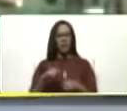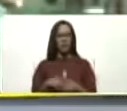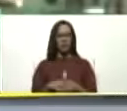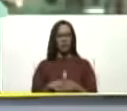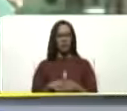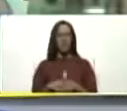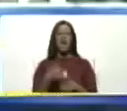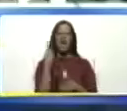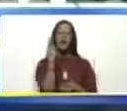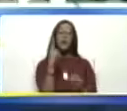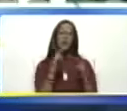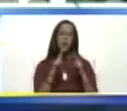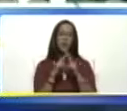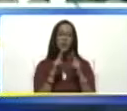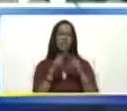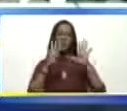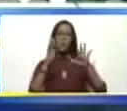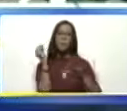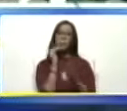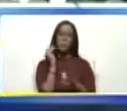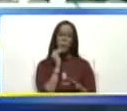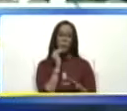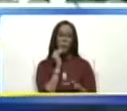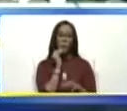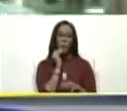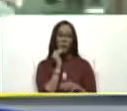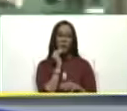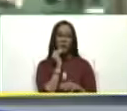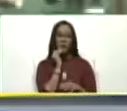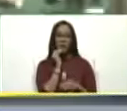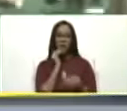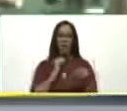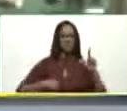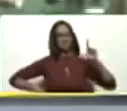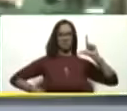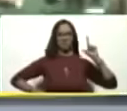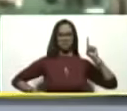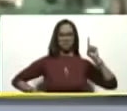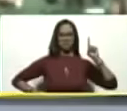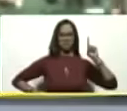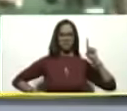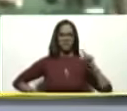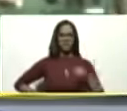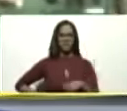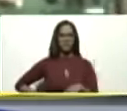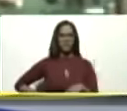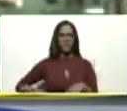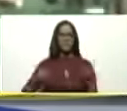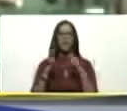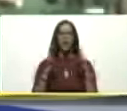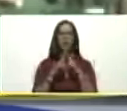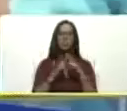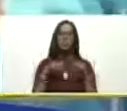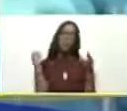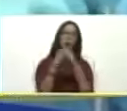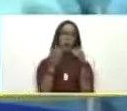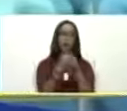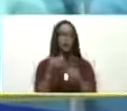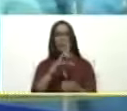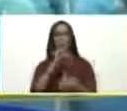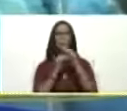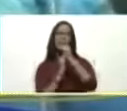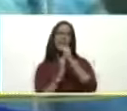Al único que yo conozco de esos nueve patarucos es el conde del Guácharo, pero lo conozco por jodedor, no por